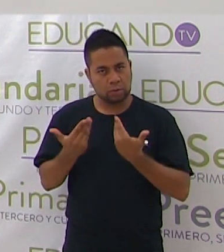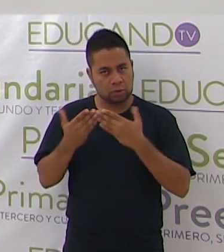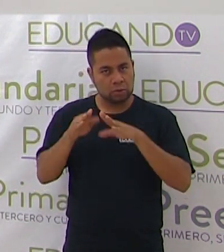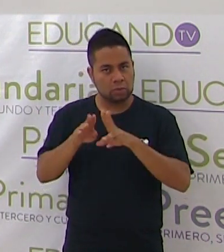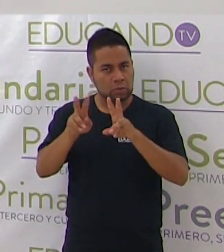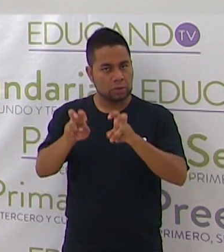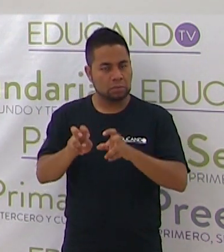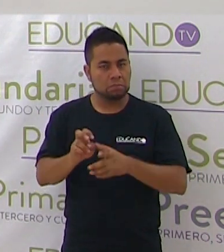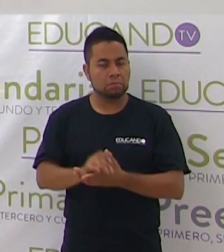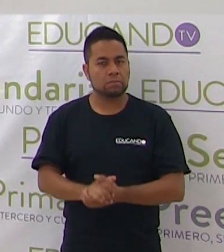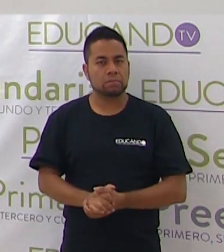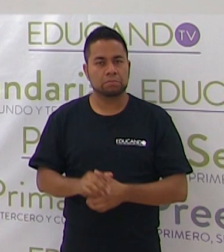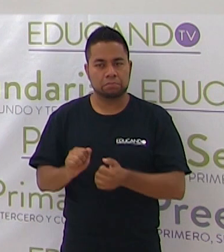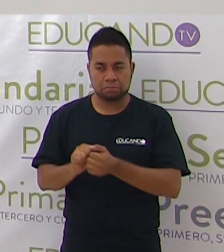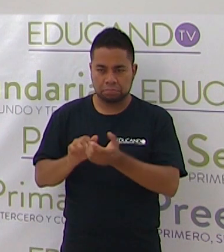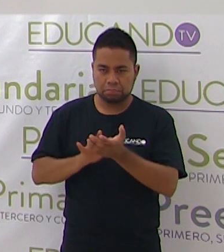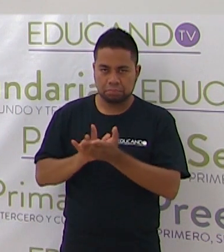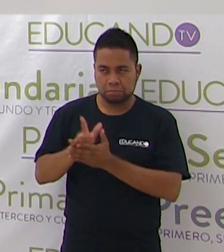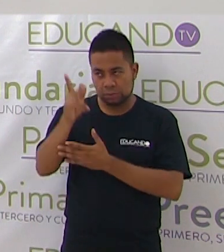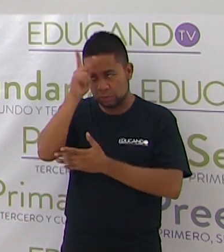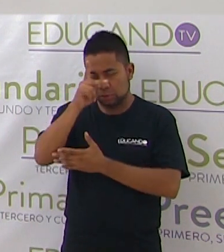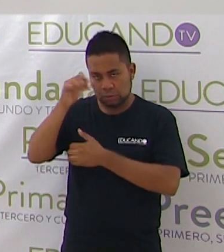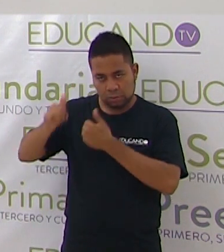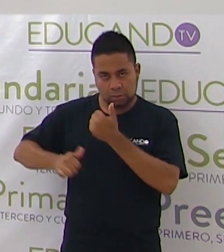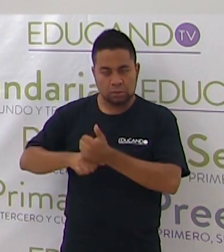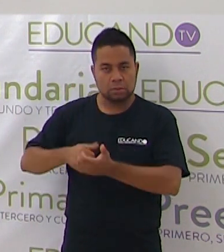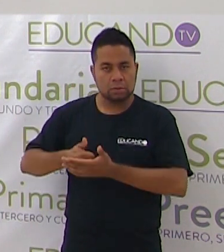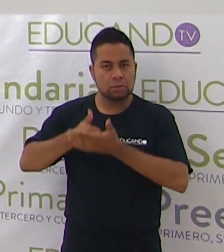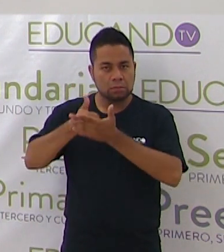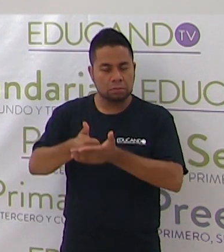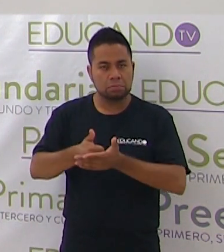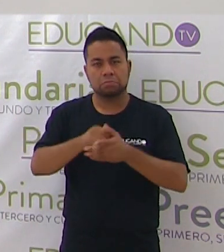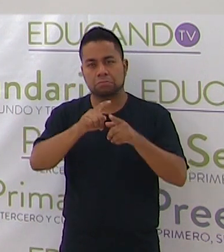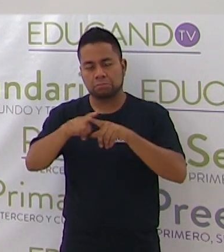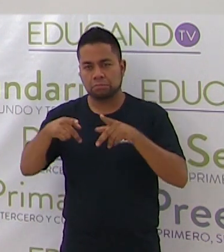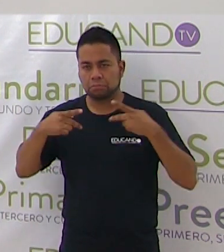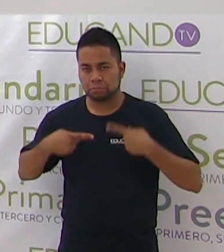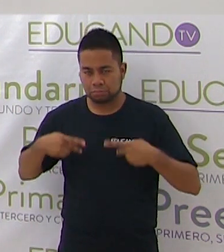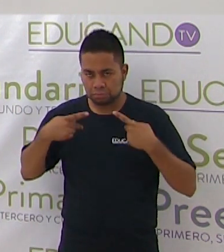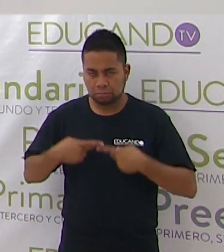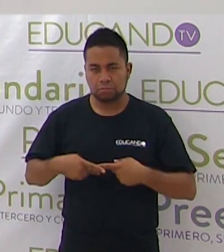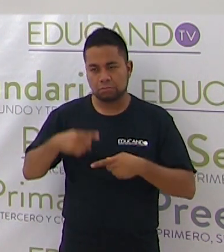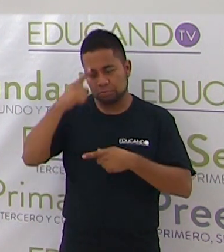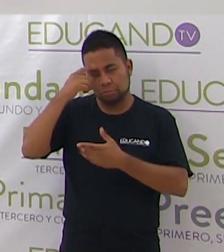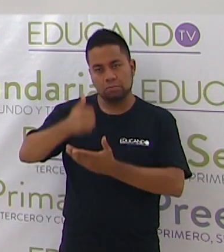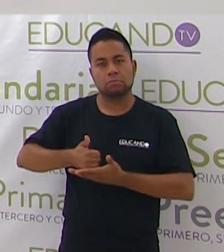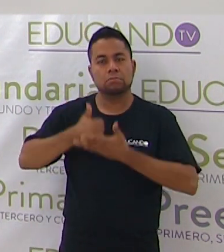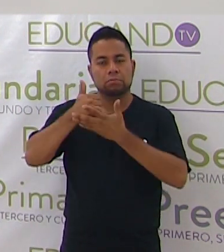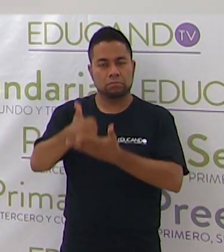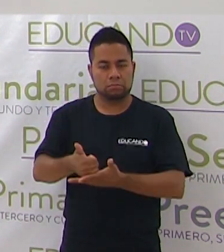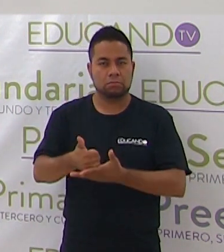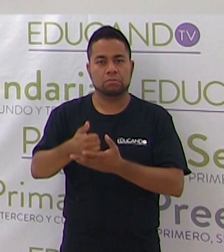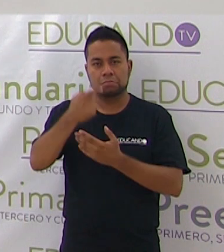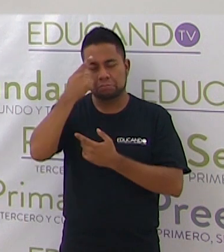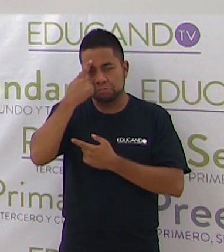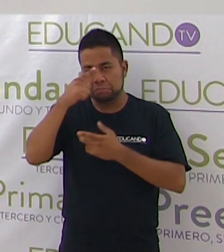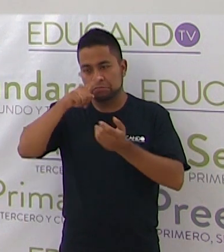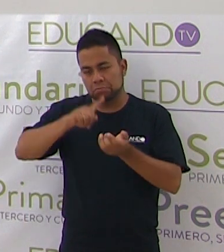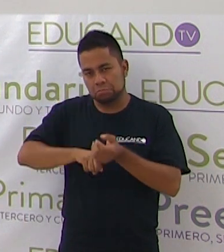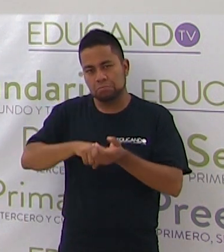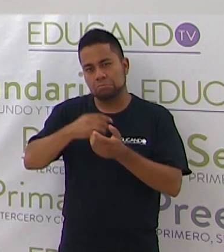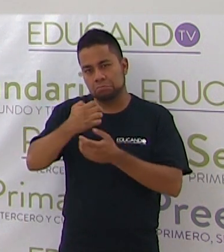asunto, con el apoyo de psicólogos, pedagogos y modelos de rol como artistas y